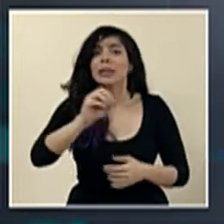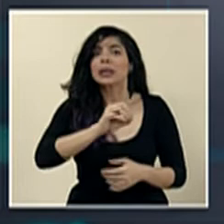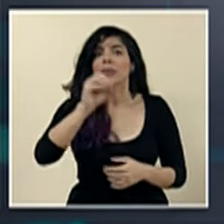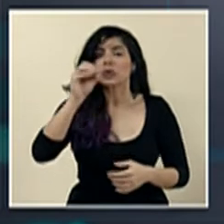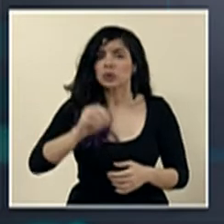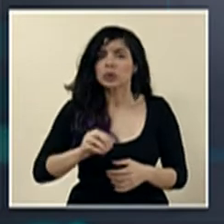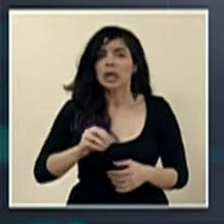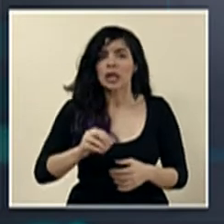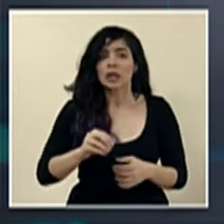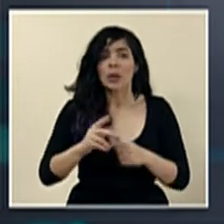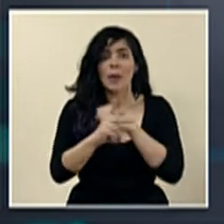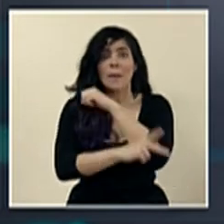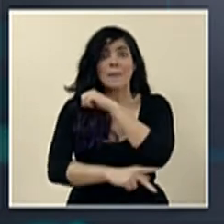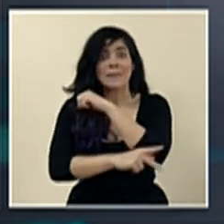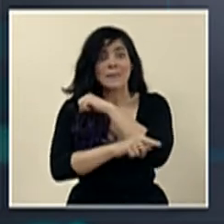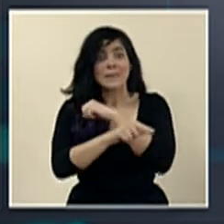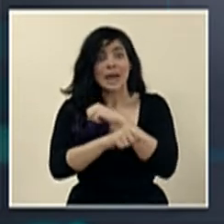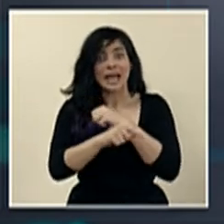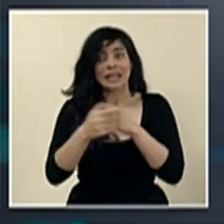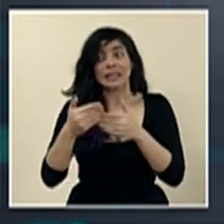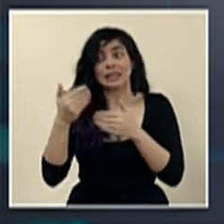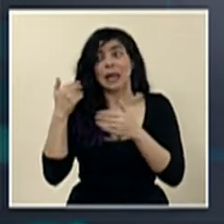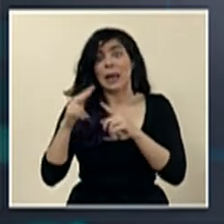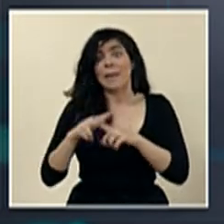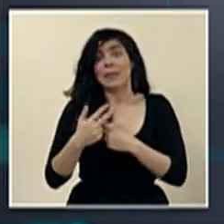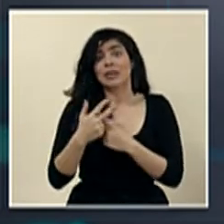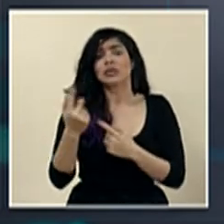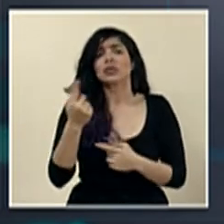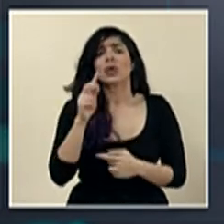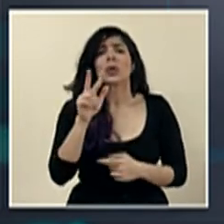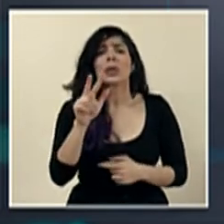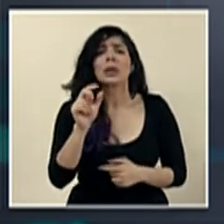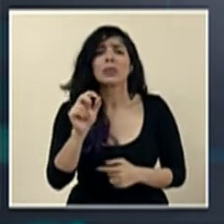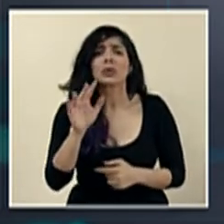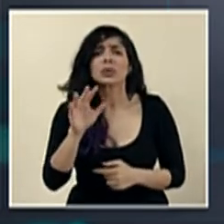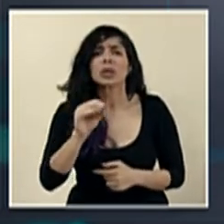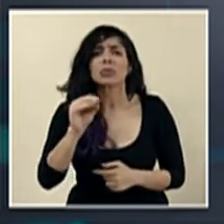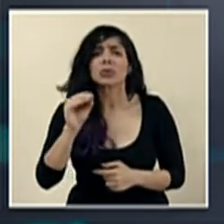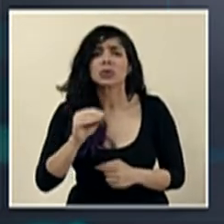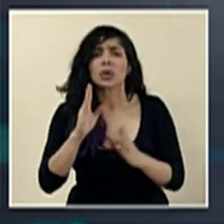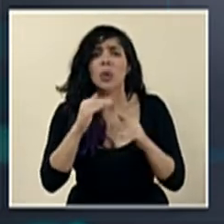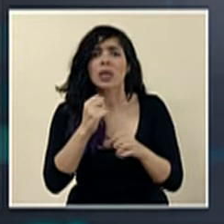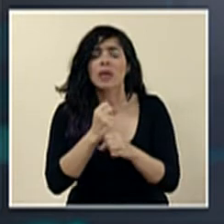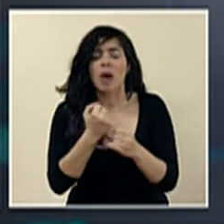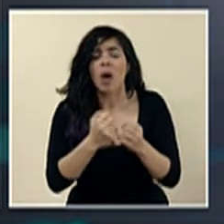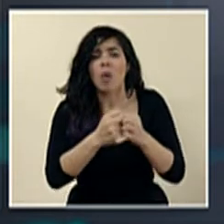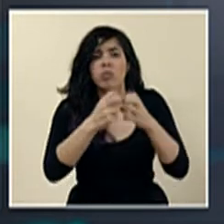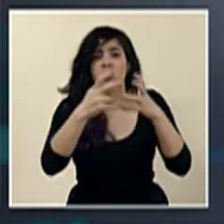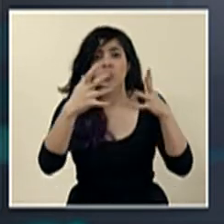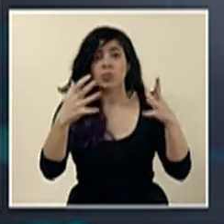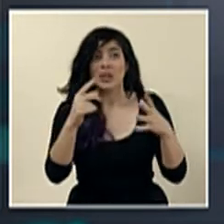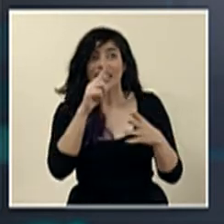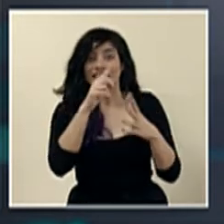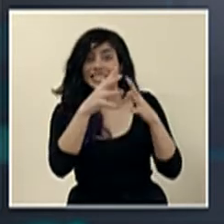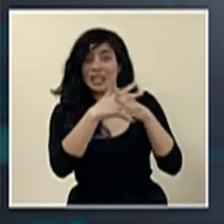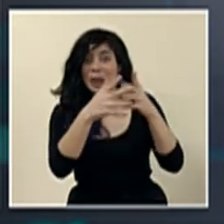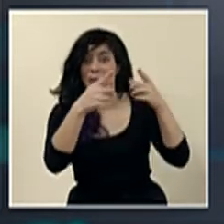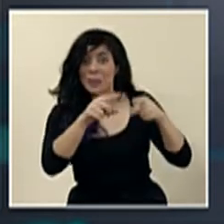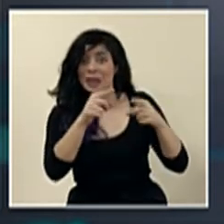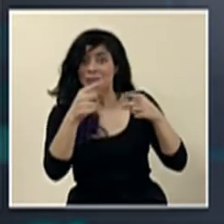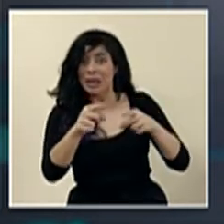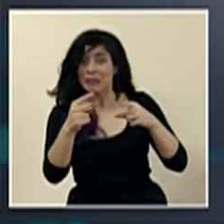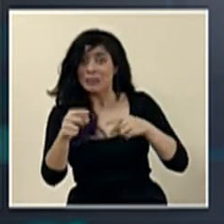20%, un país que empezó esta crisis con un 3.5% de desempleo. Si eso está pasando allá,